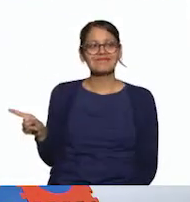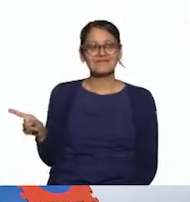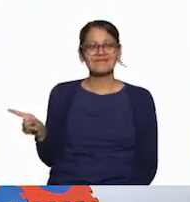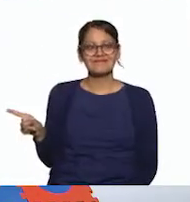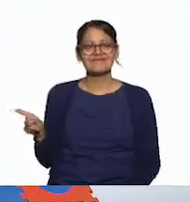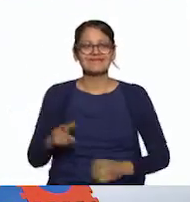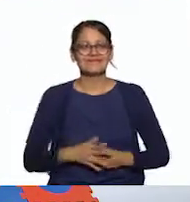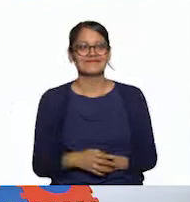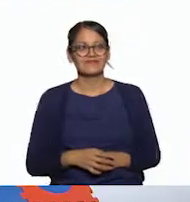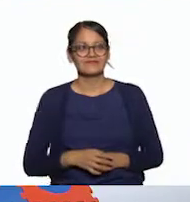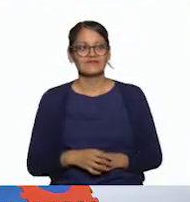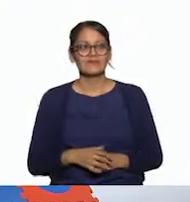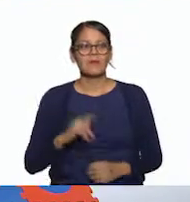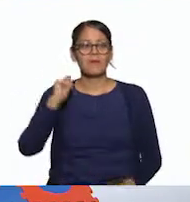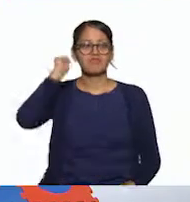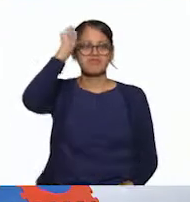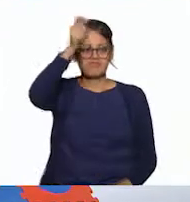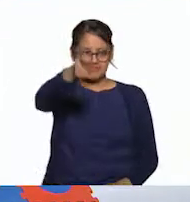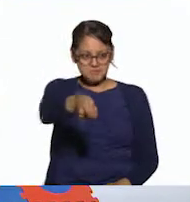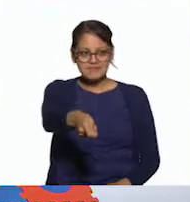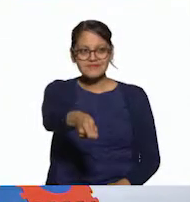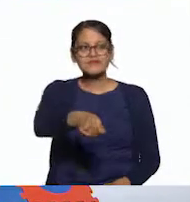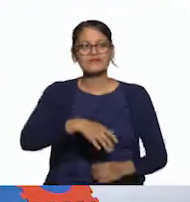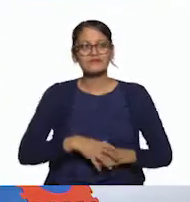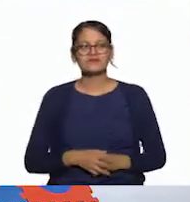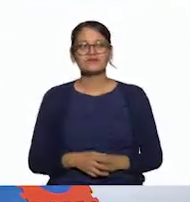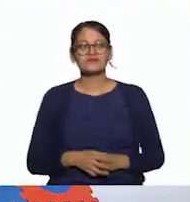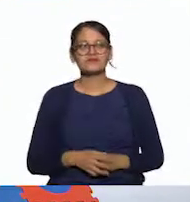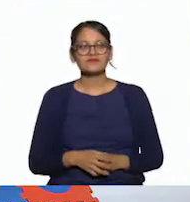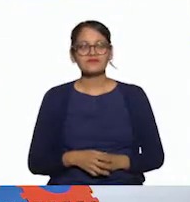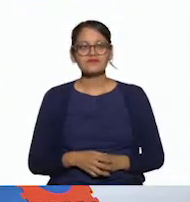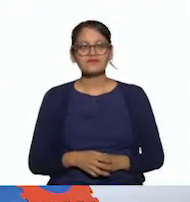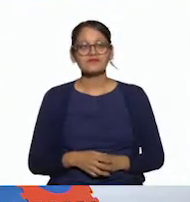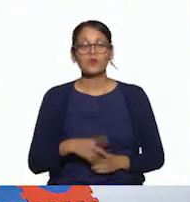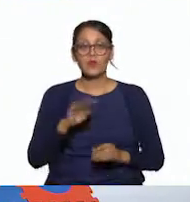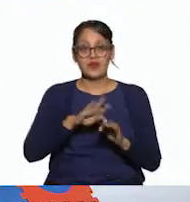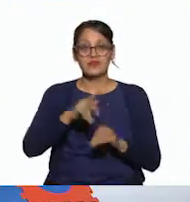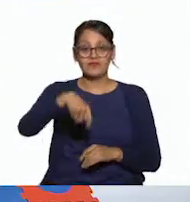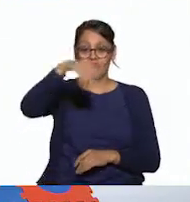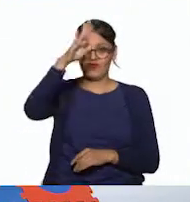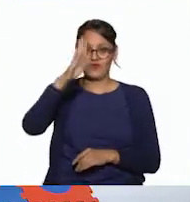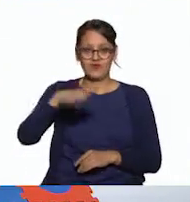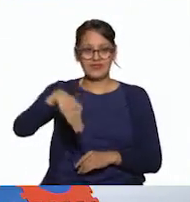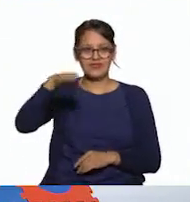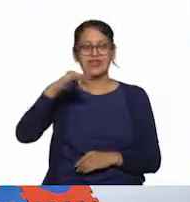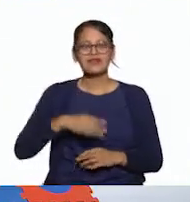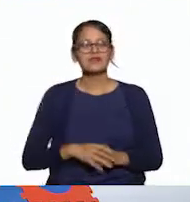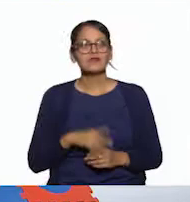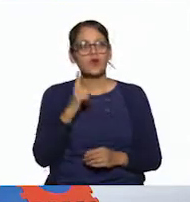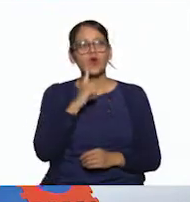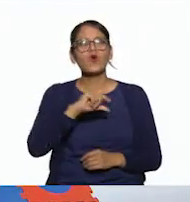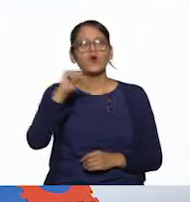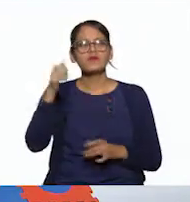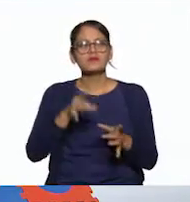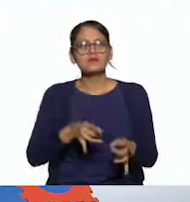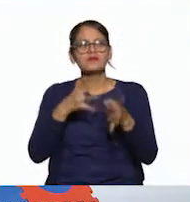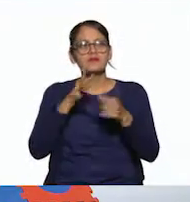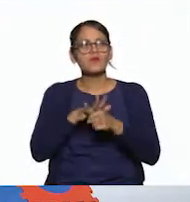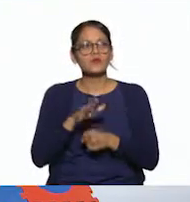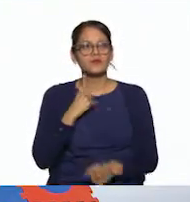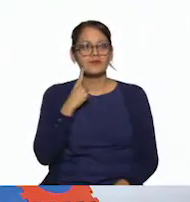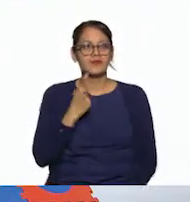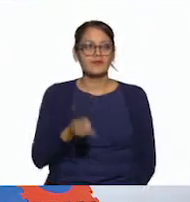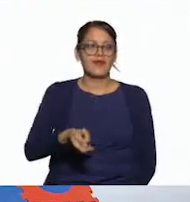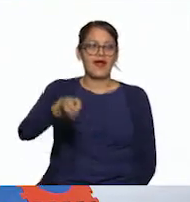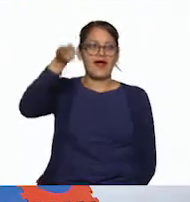Muy bien, mira, imagínate. Incluso se pueden hacer ondas. Adelante. Claro. La siguiente dirección es...